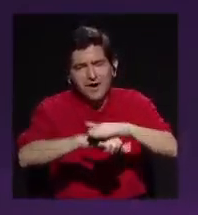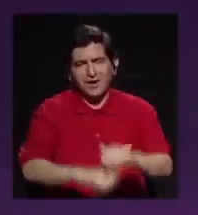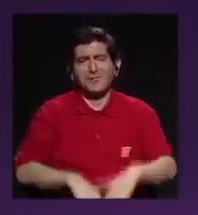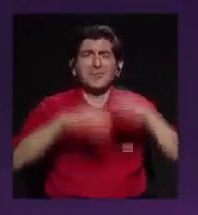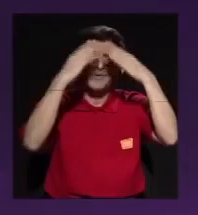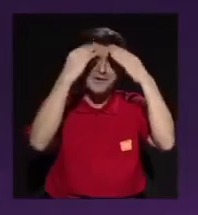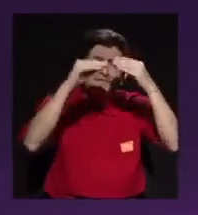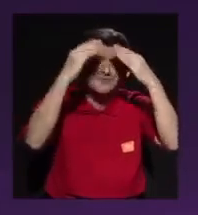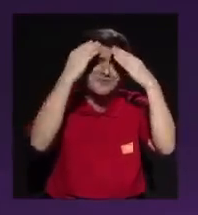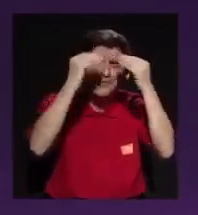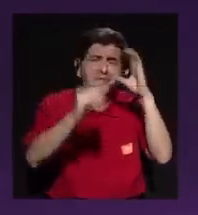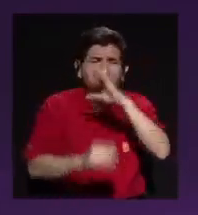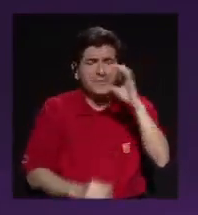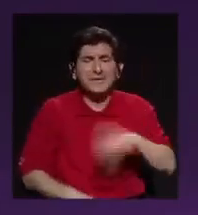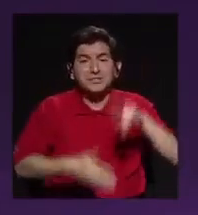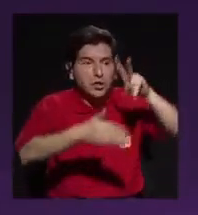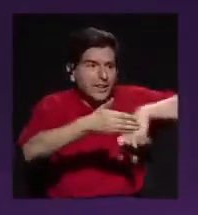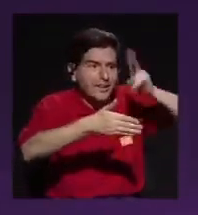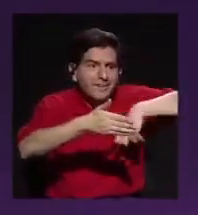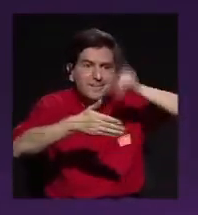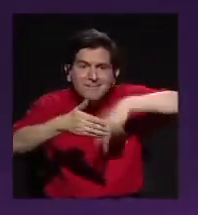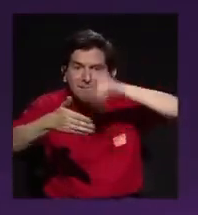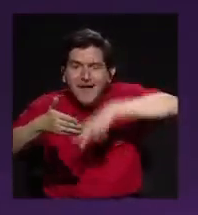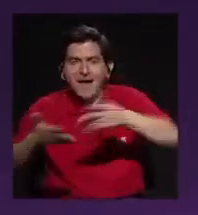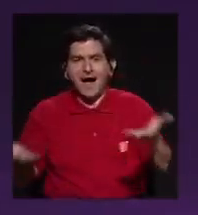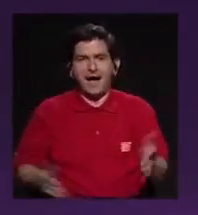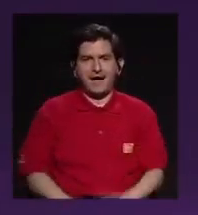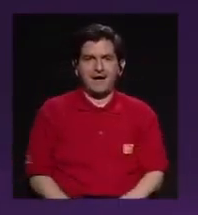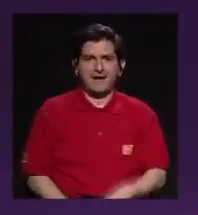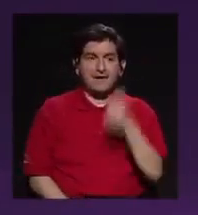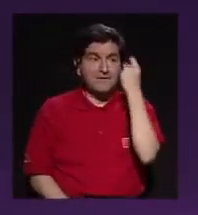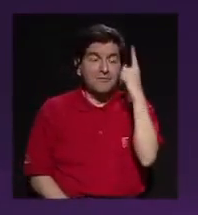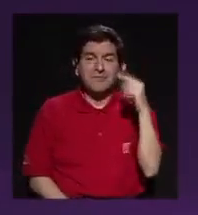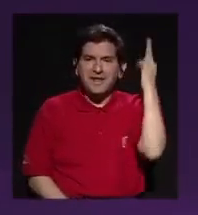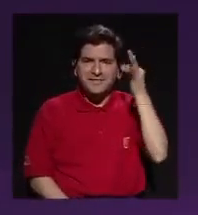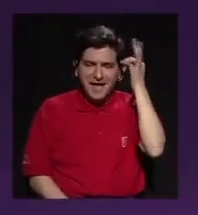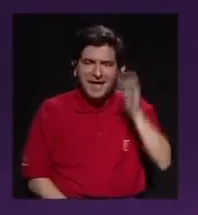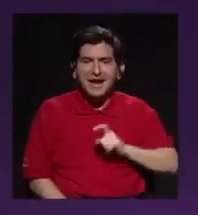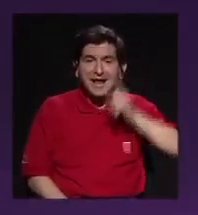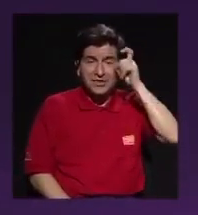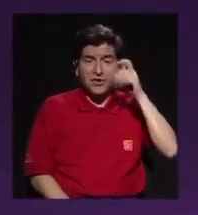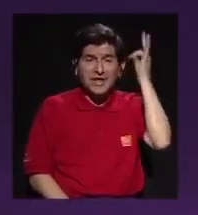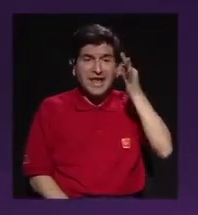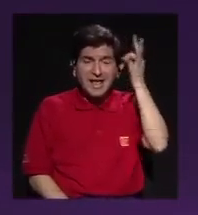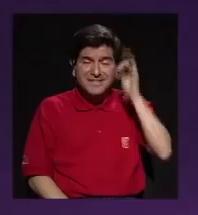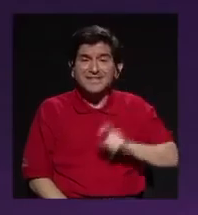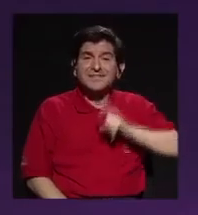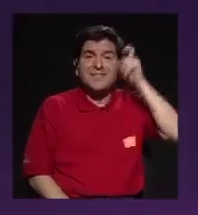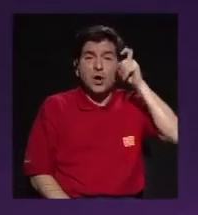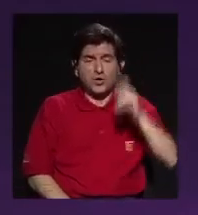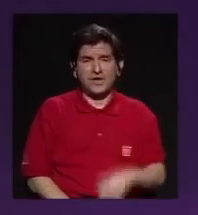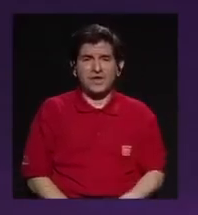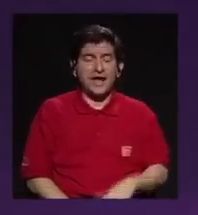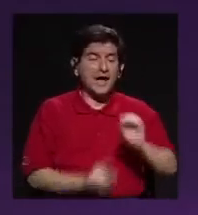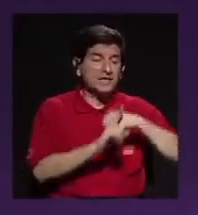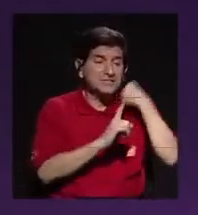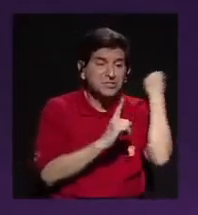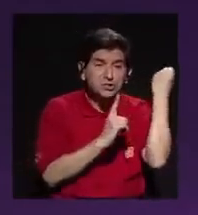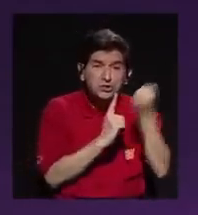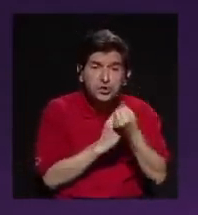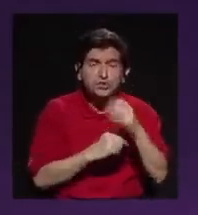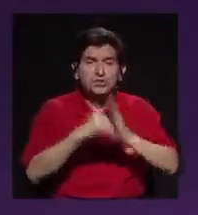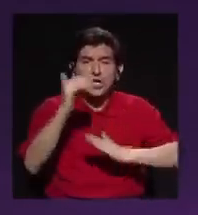se informen, que lean un poco más, o sea, que entiendan lo que es la teoría de género. La teoría de género lo que dice es que la sociedad